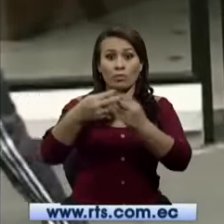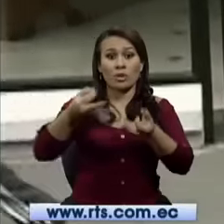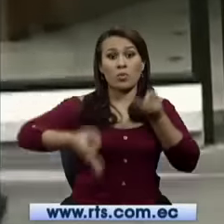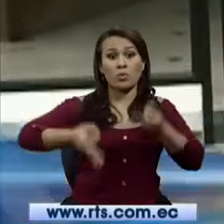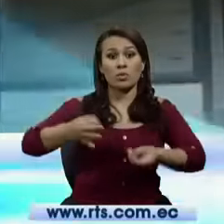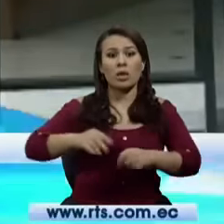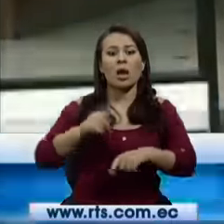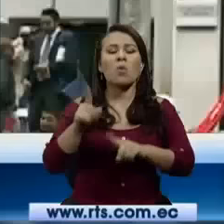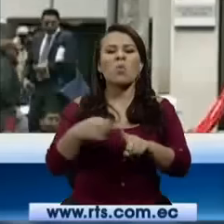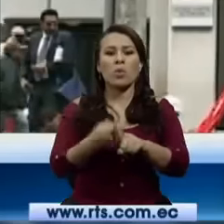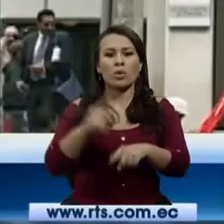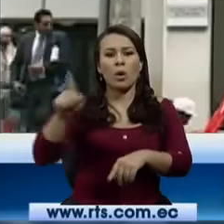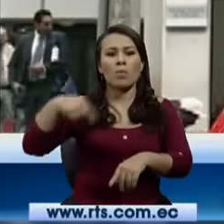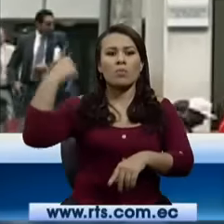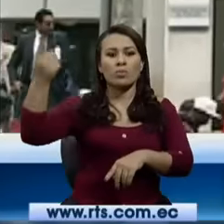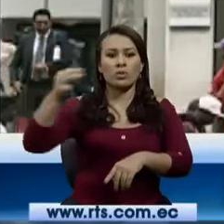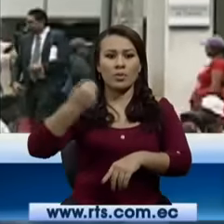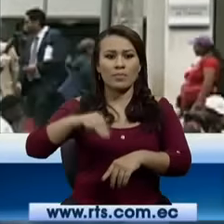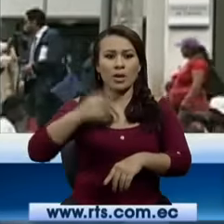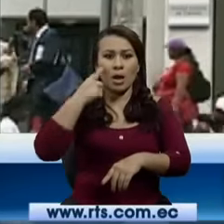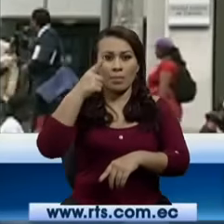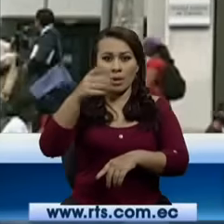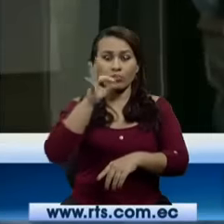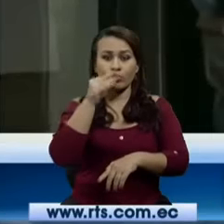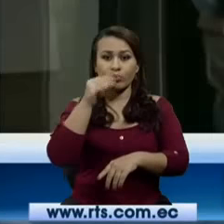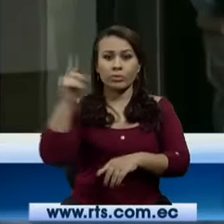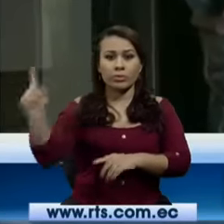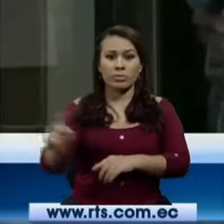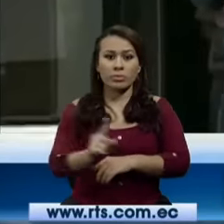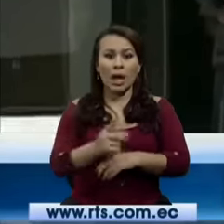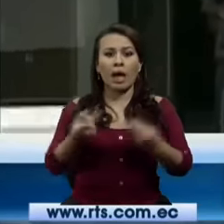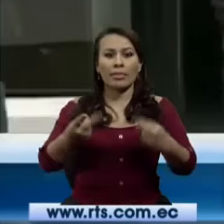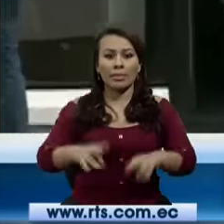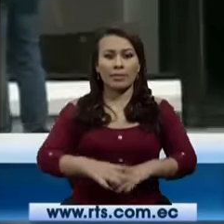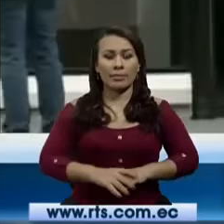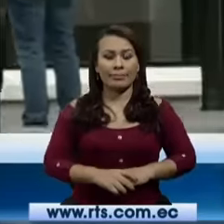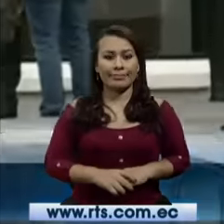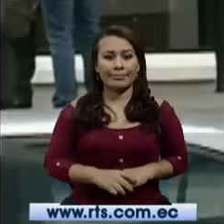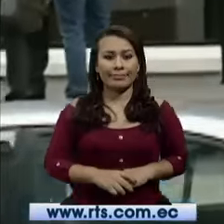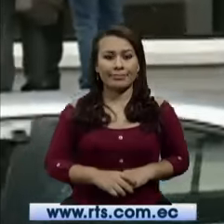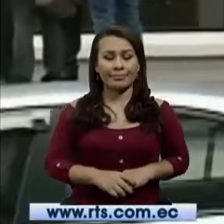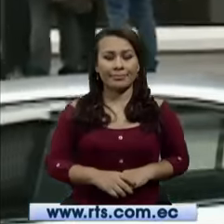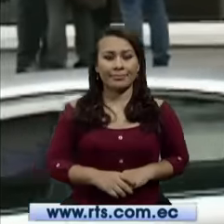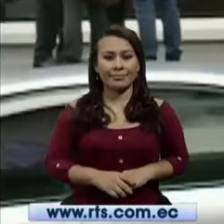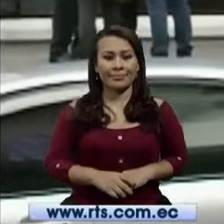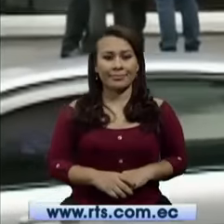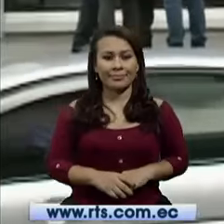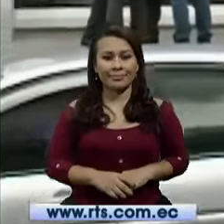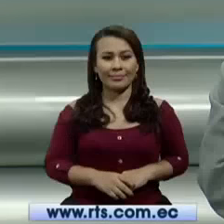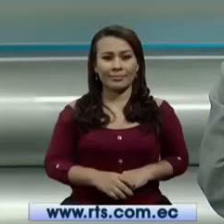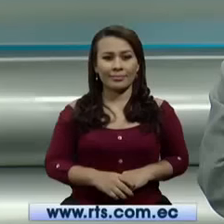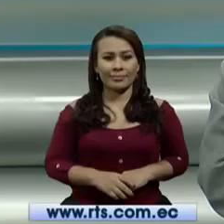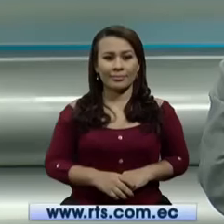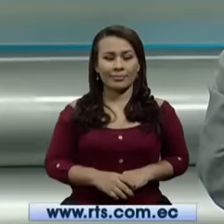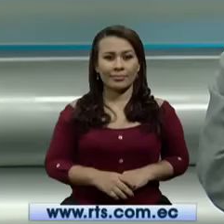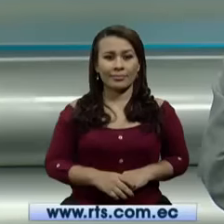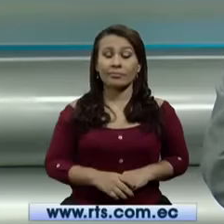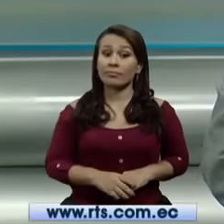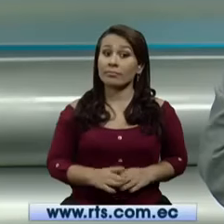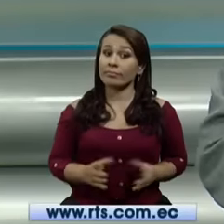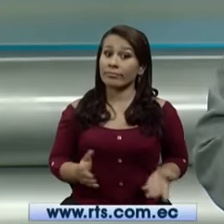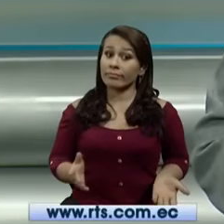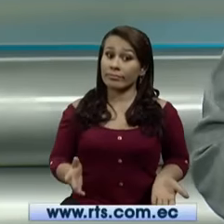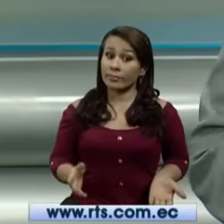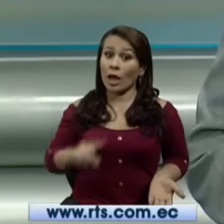revisar las pruebas solicitadas de la agencia Metropolitana de tránsito informó Sofía vintimilla Bueno si